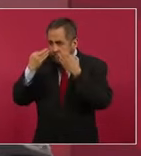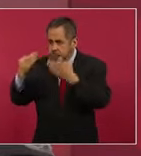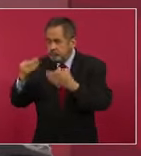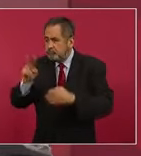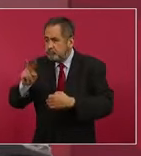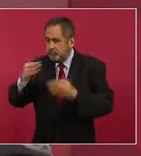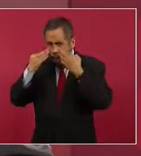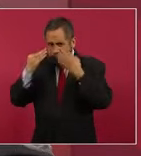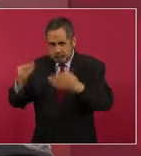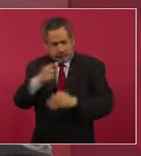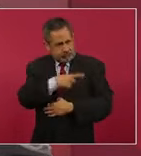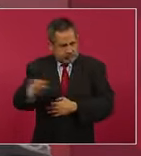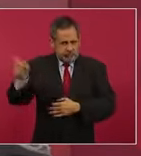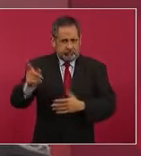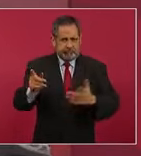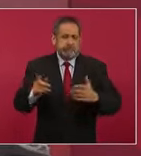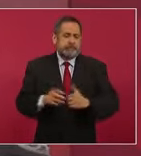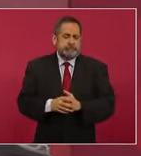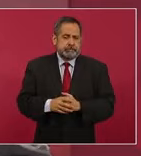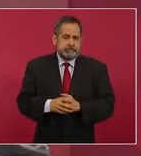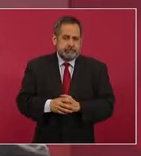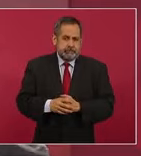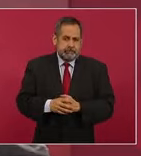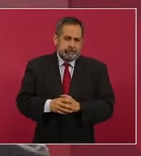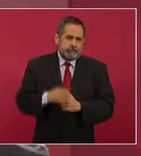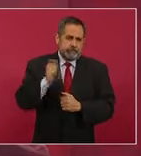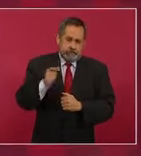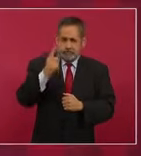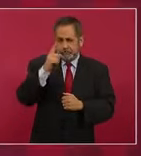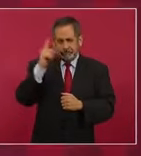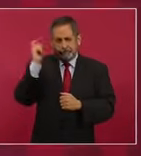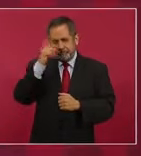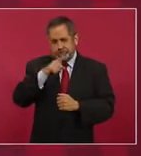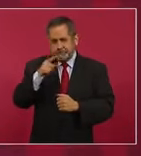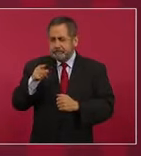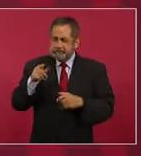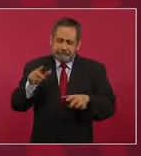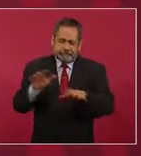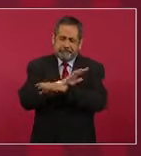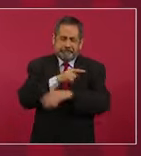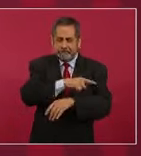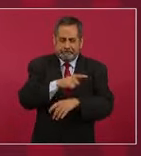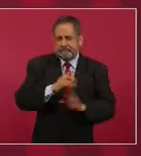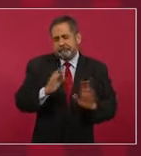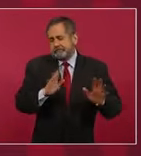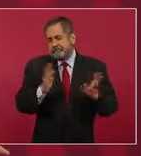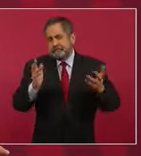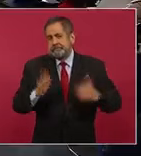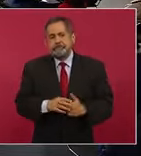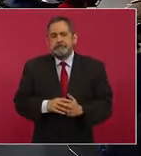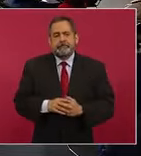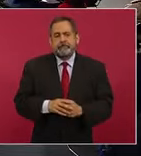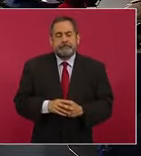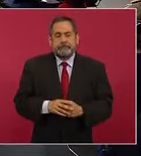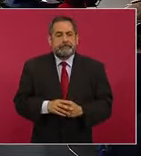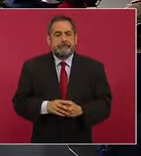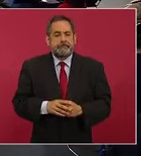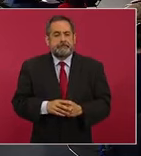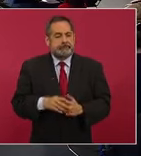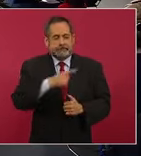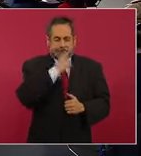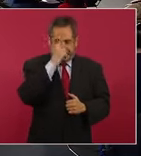que vayan. O sea, va a ser muy difícil que cambie. O sea,